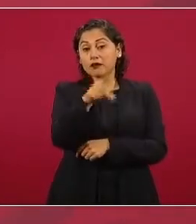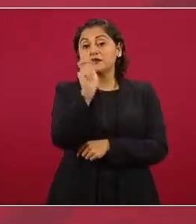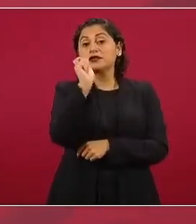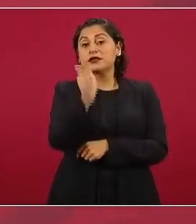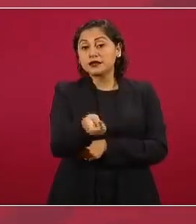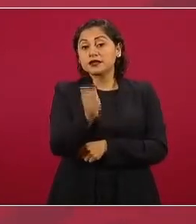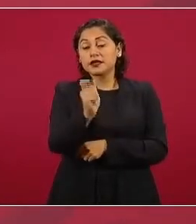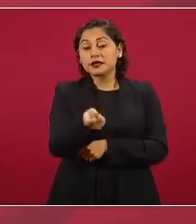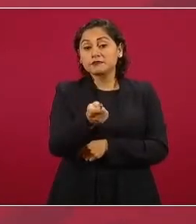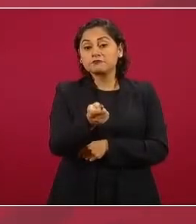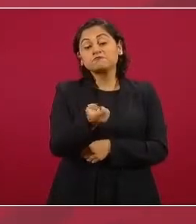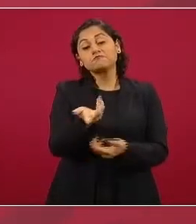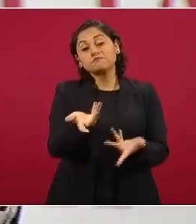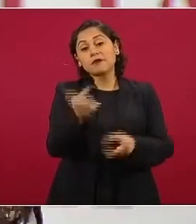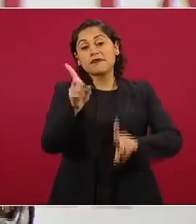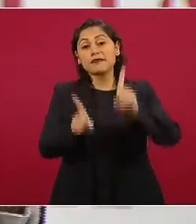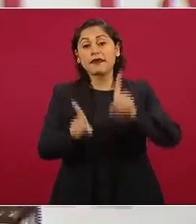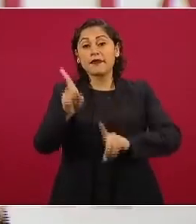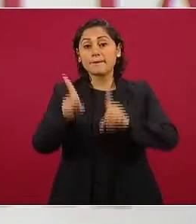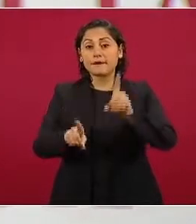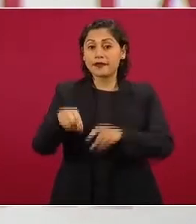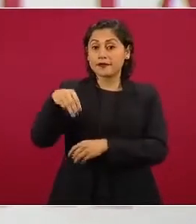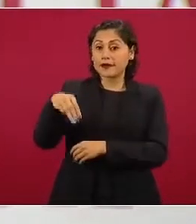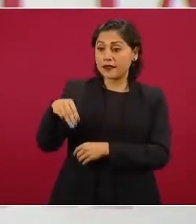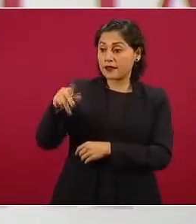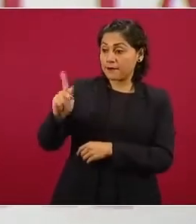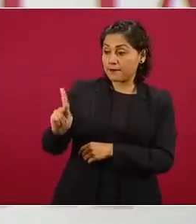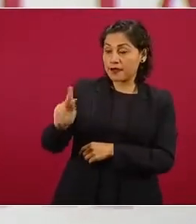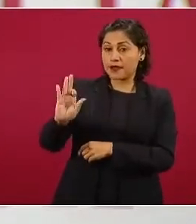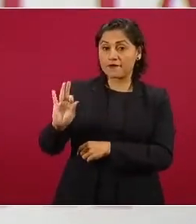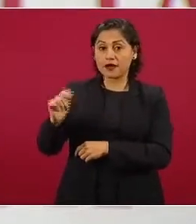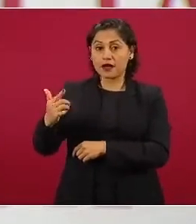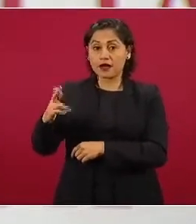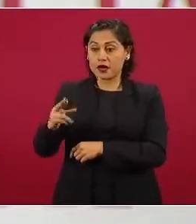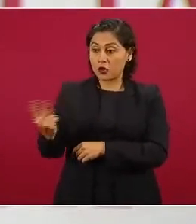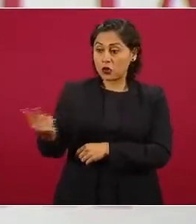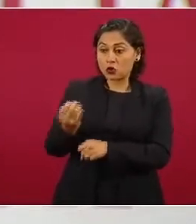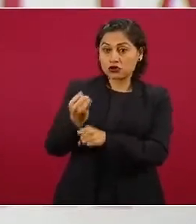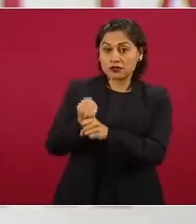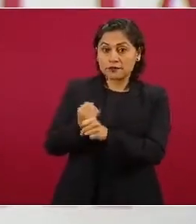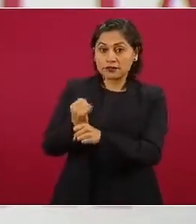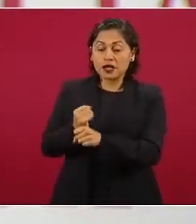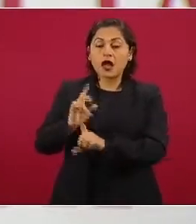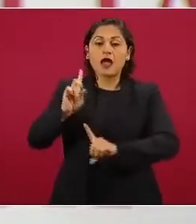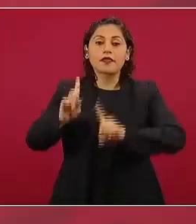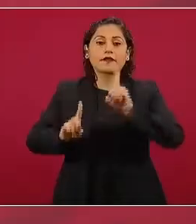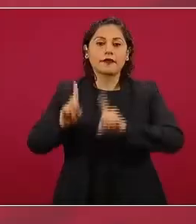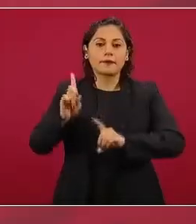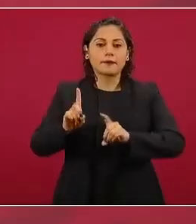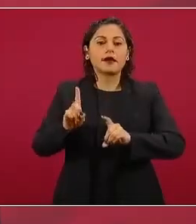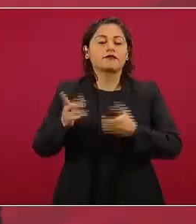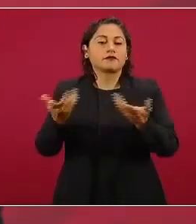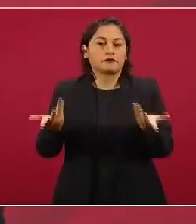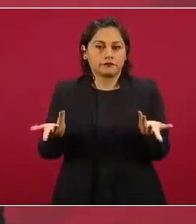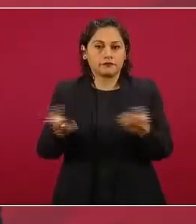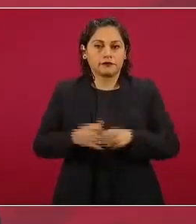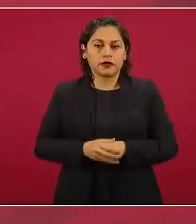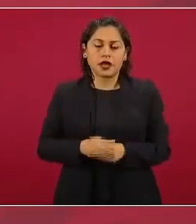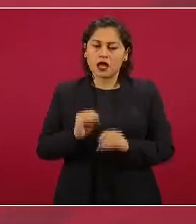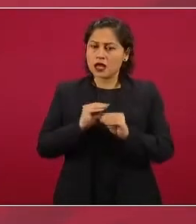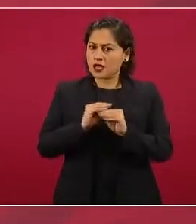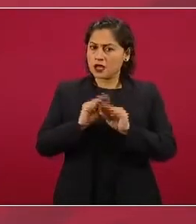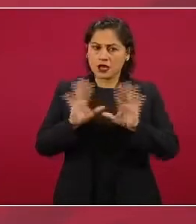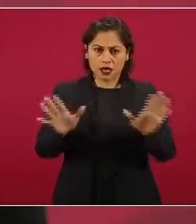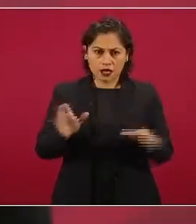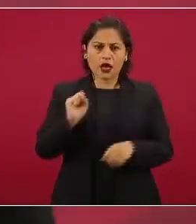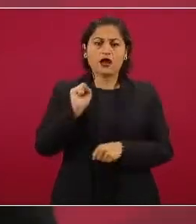a la investigación que haga el Ministerio Público y la Fiscalía General de la República. Evidentemente que hay coordinación y